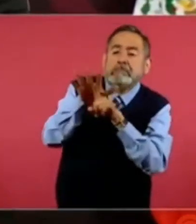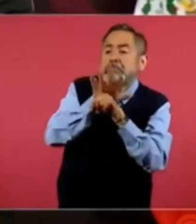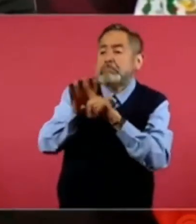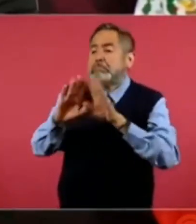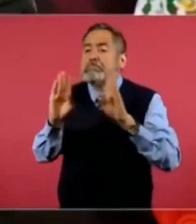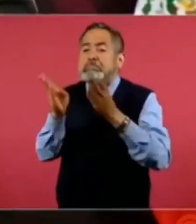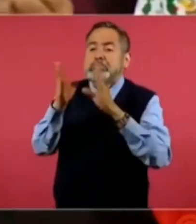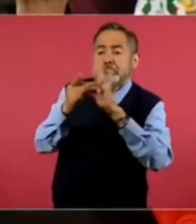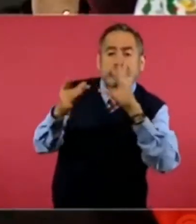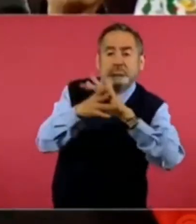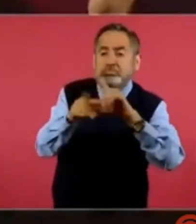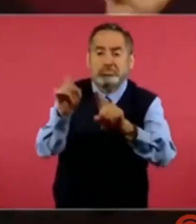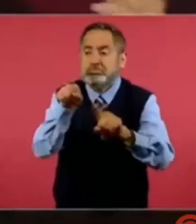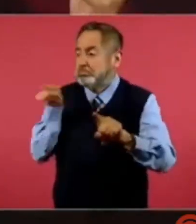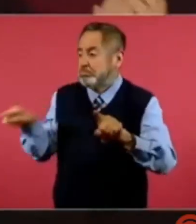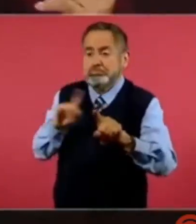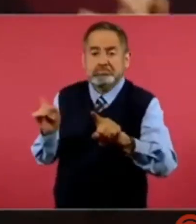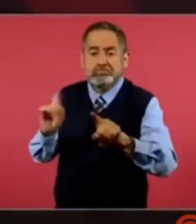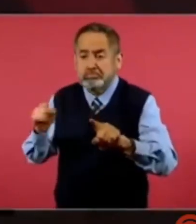Y